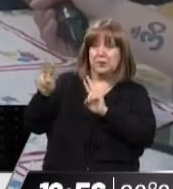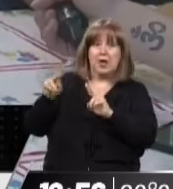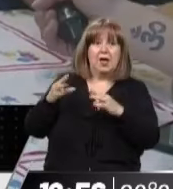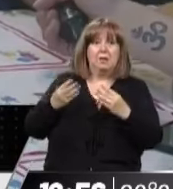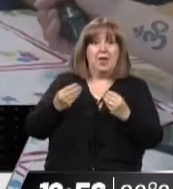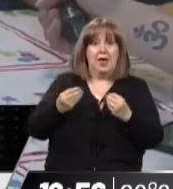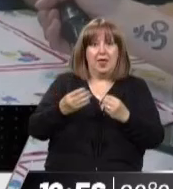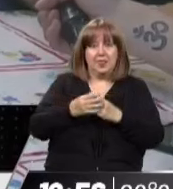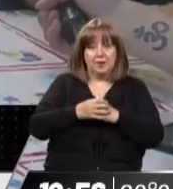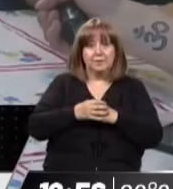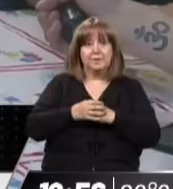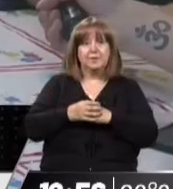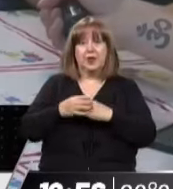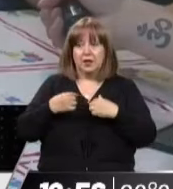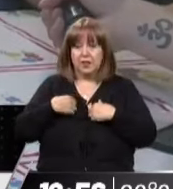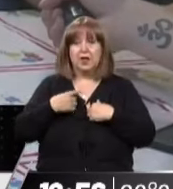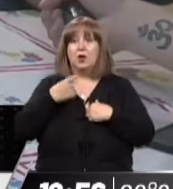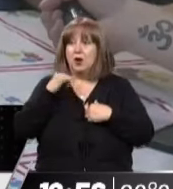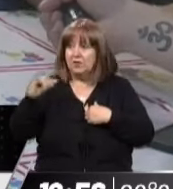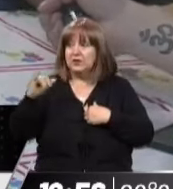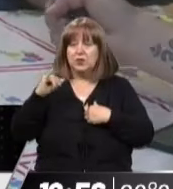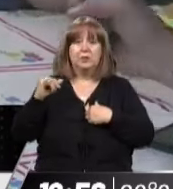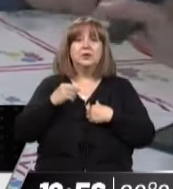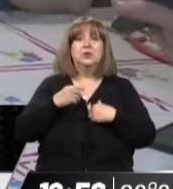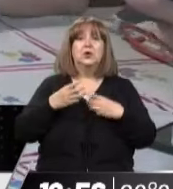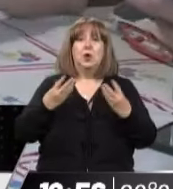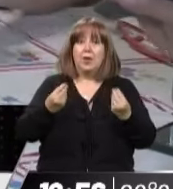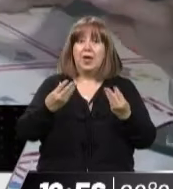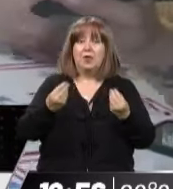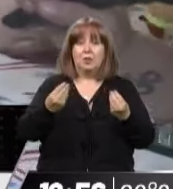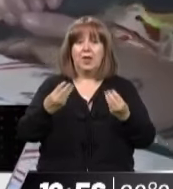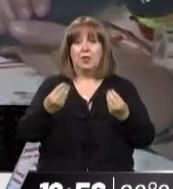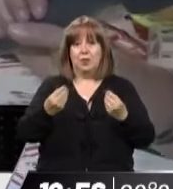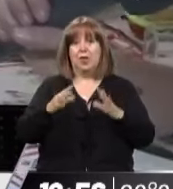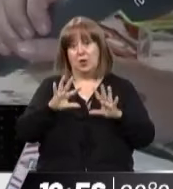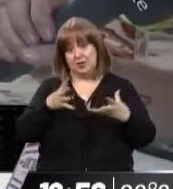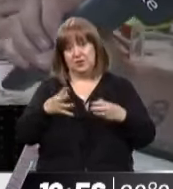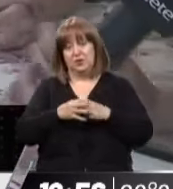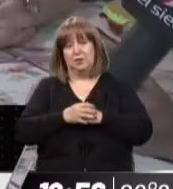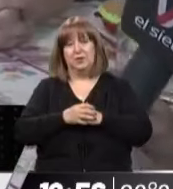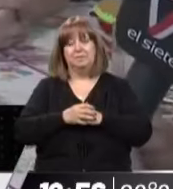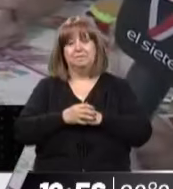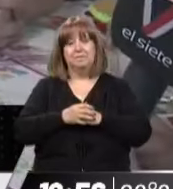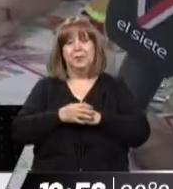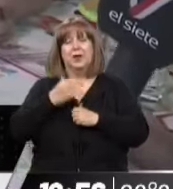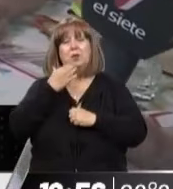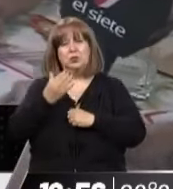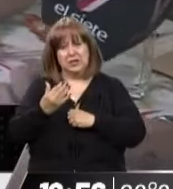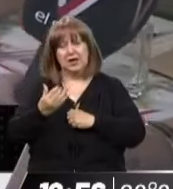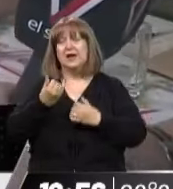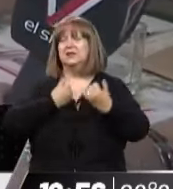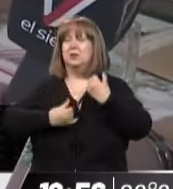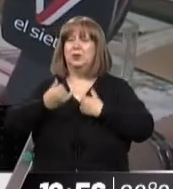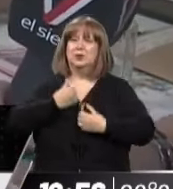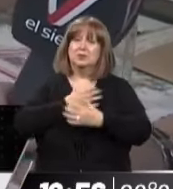una de las policías le dijo yo tengo miedo yo tengo miedo y por eso reacción así les agradezco muchísimo que nos hayan contado esta historia